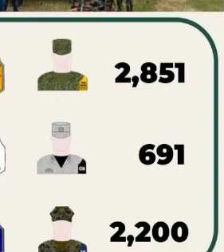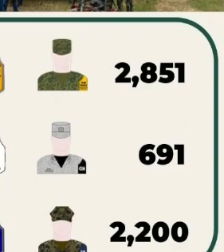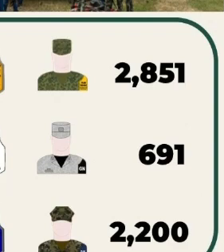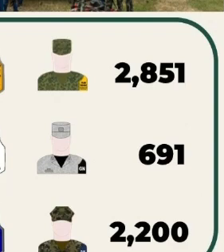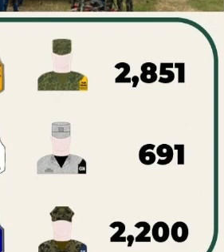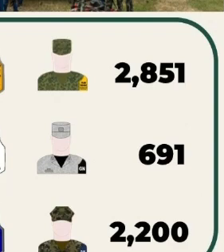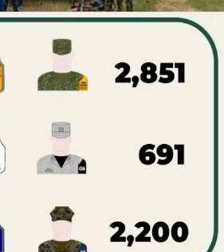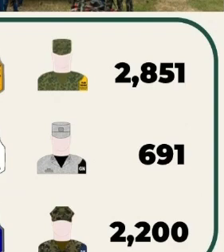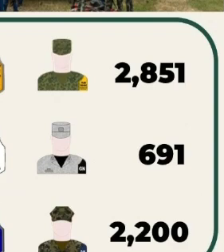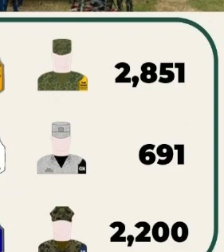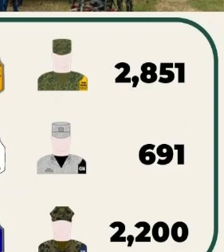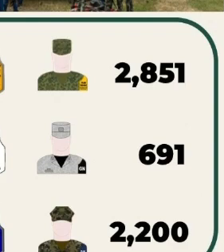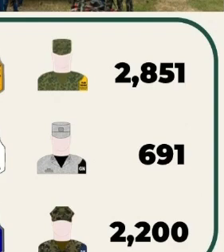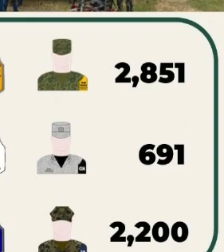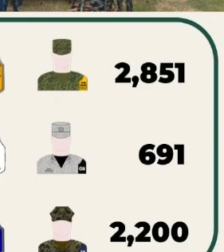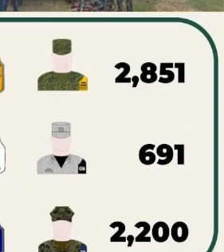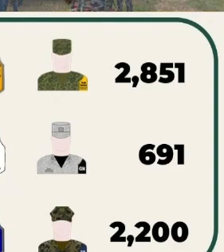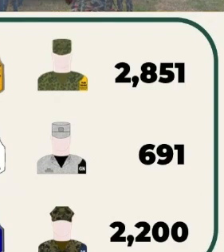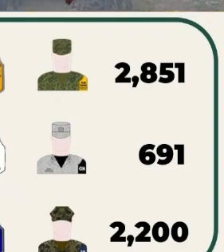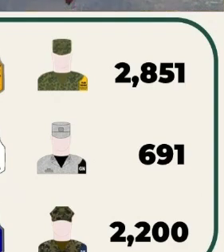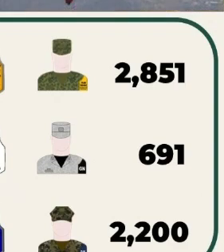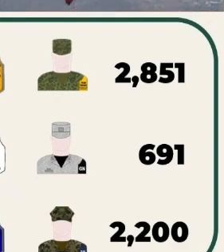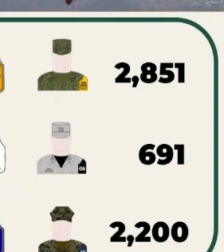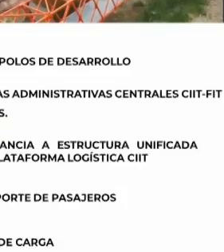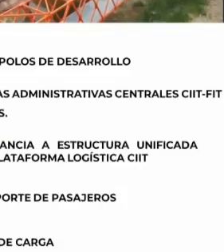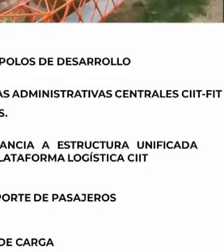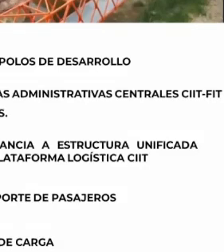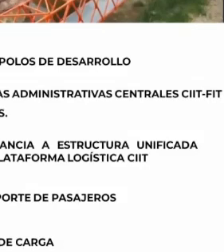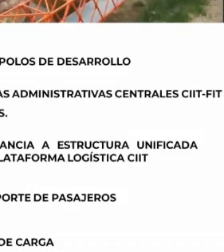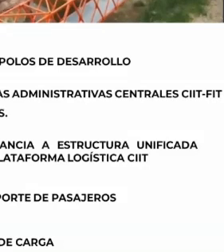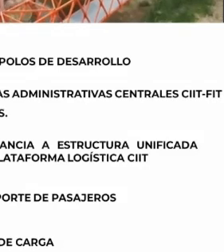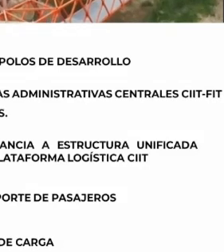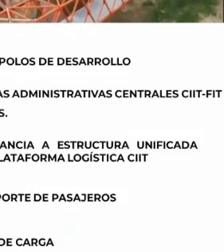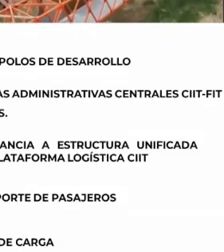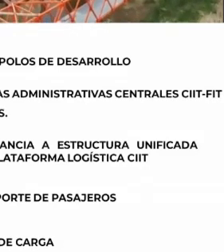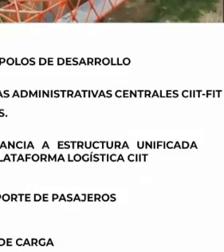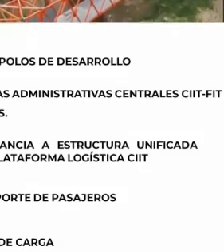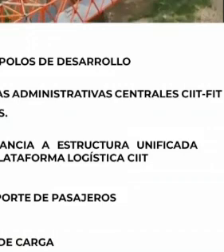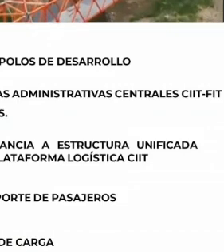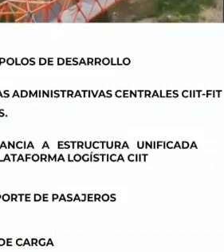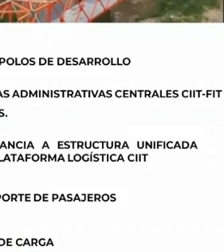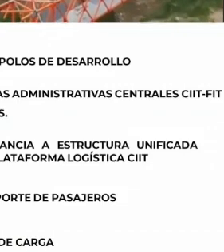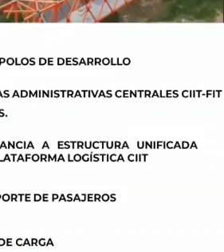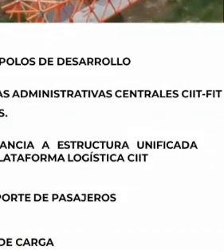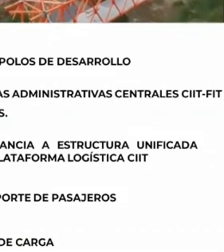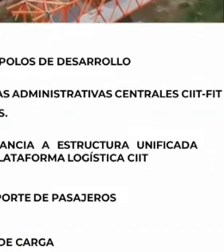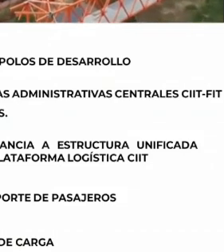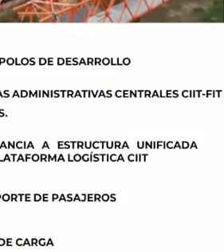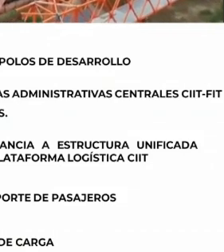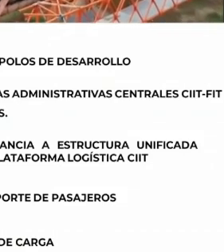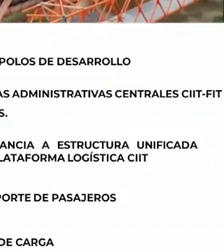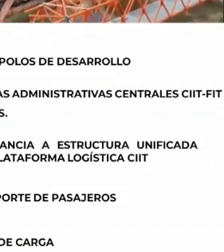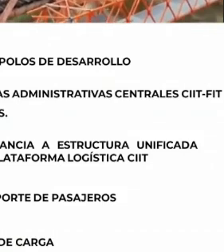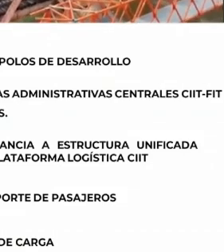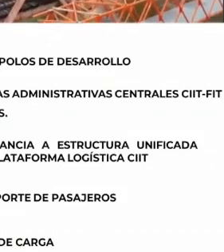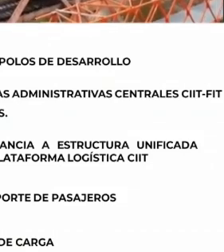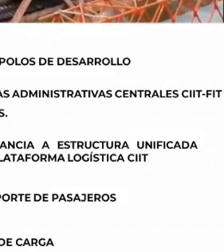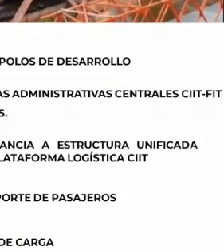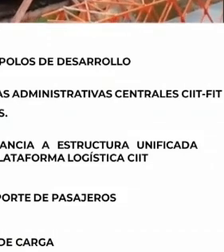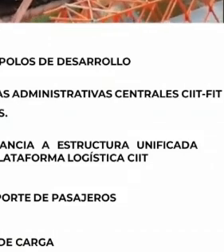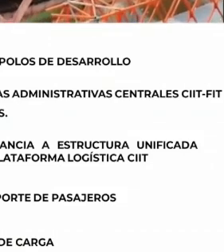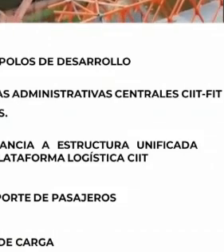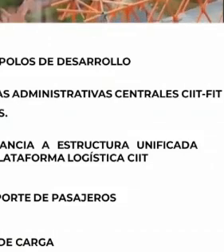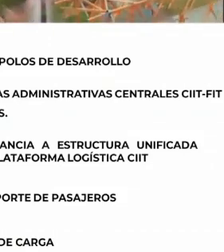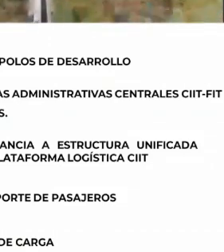de combustible. La que sigue. En lo que se refiere a la seguridad en el interoceánico,